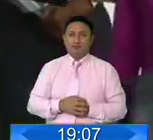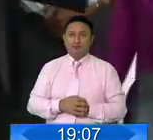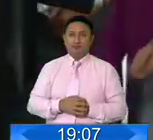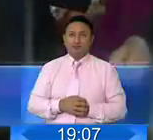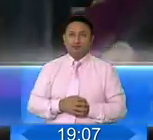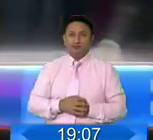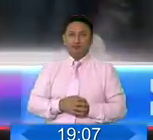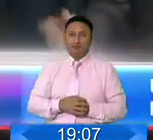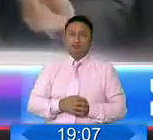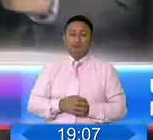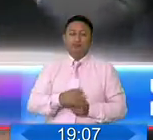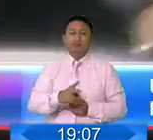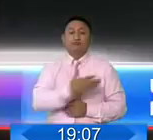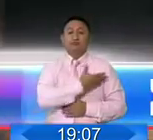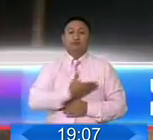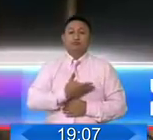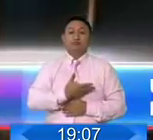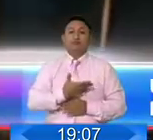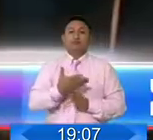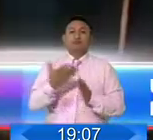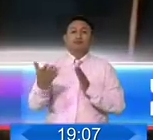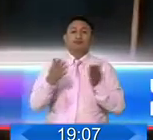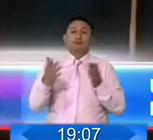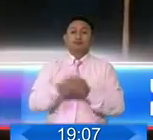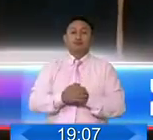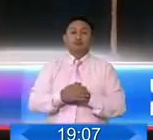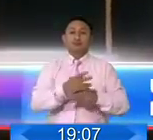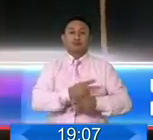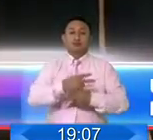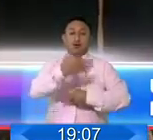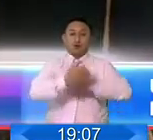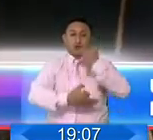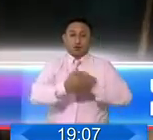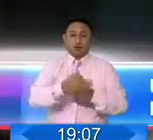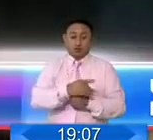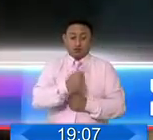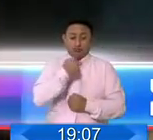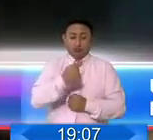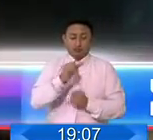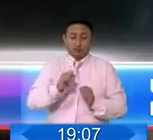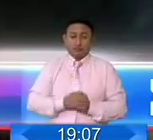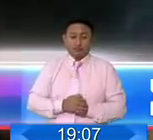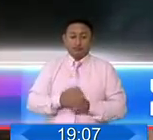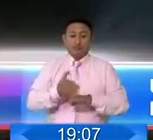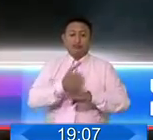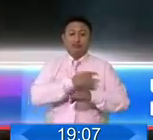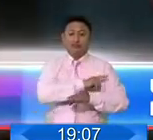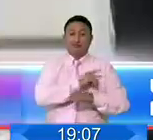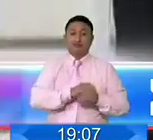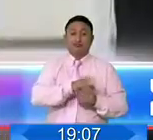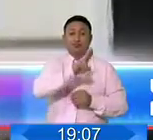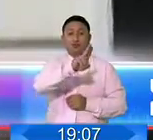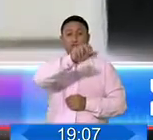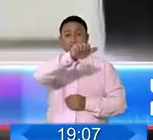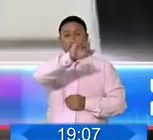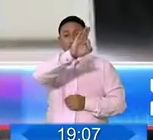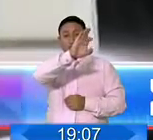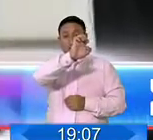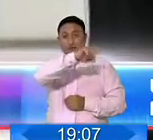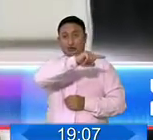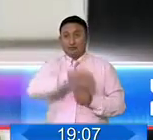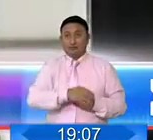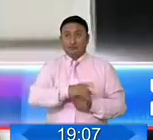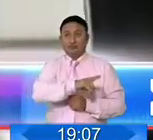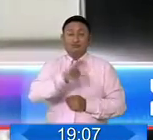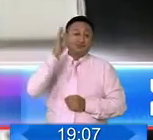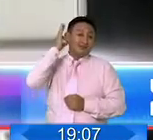Lo confirmó el presidente encargado del Consejo de la Judicatura Transitorio tras la petición de la UAFE. Luego de la suspensión